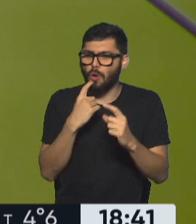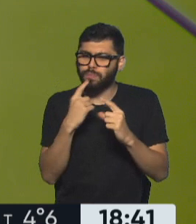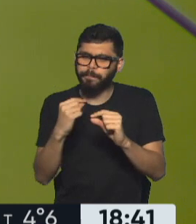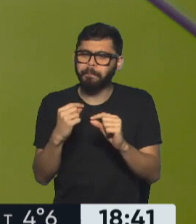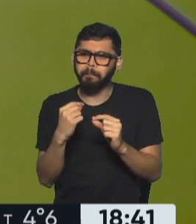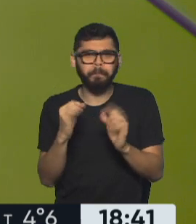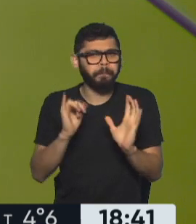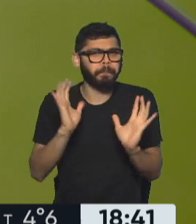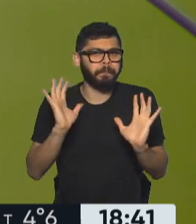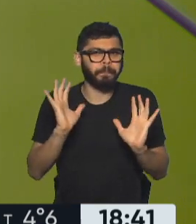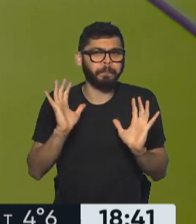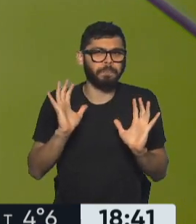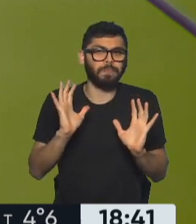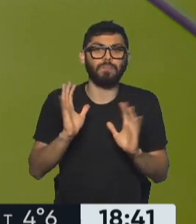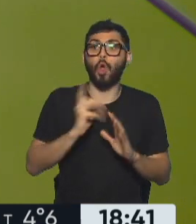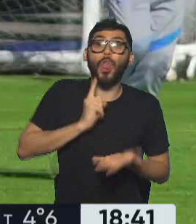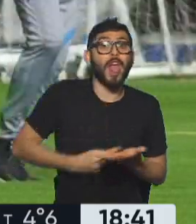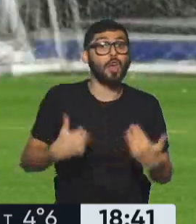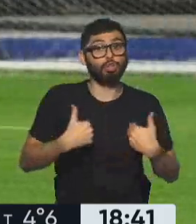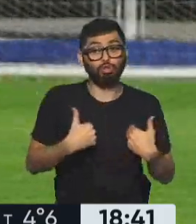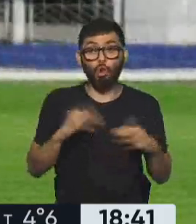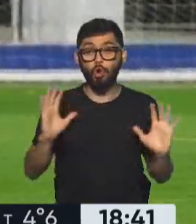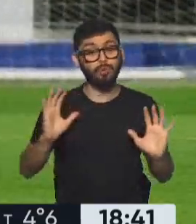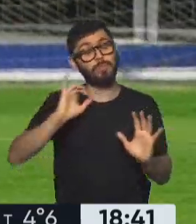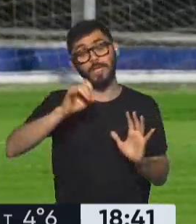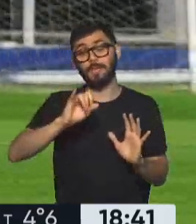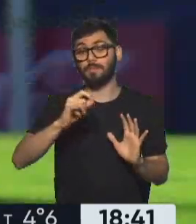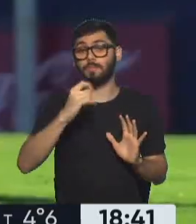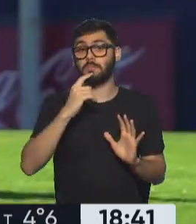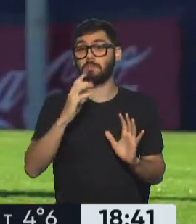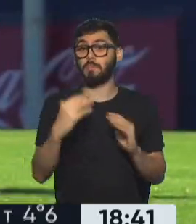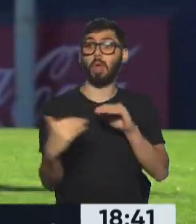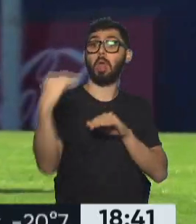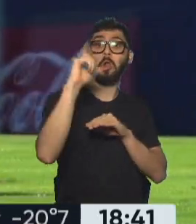de nada, porque mientras que no me saquen la autoridad, los que juegan son ellos.